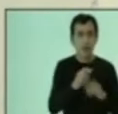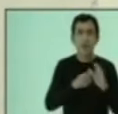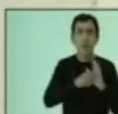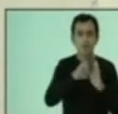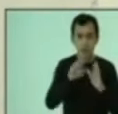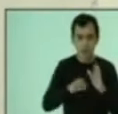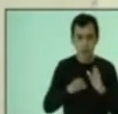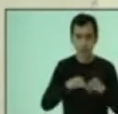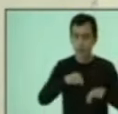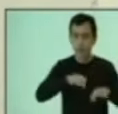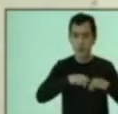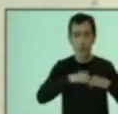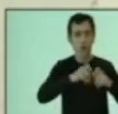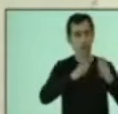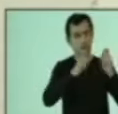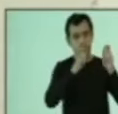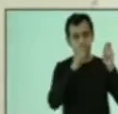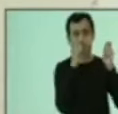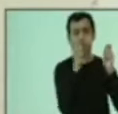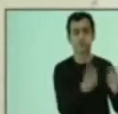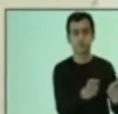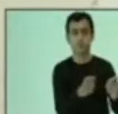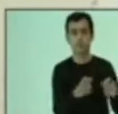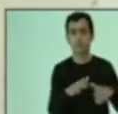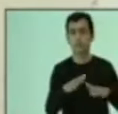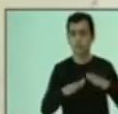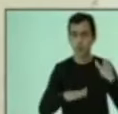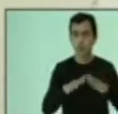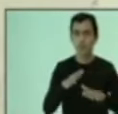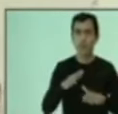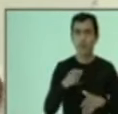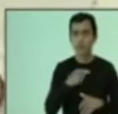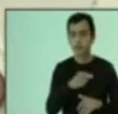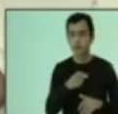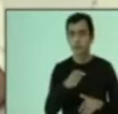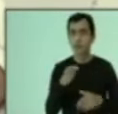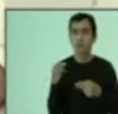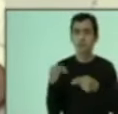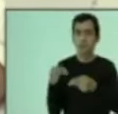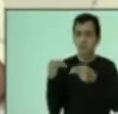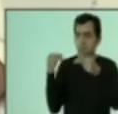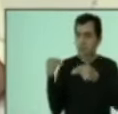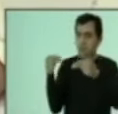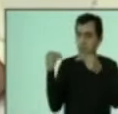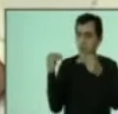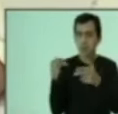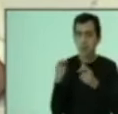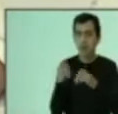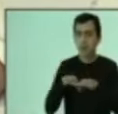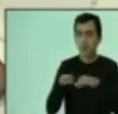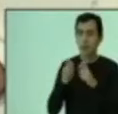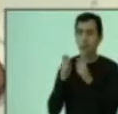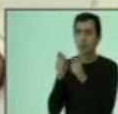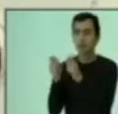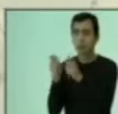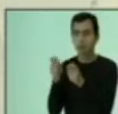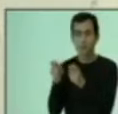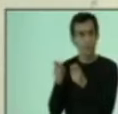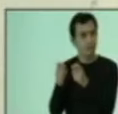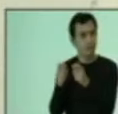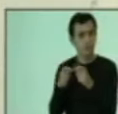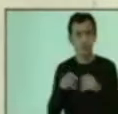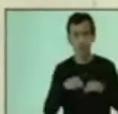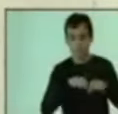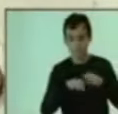ejecución directa. Por lo regular, los ayuntamientos todo lo hacen por medio de compañías. La ejecución directa es muy importante